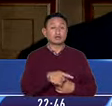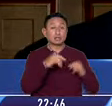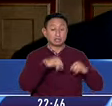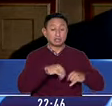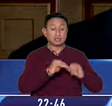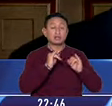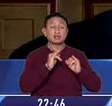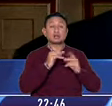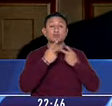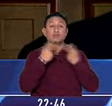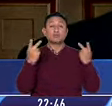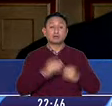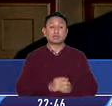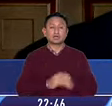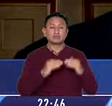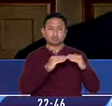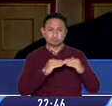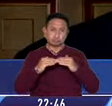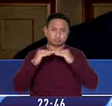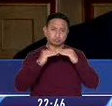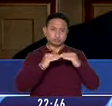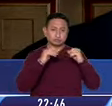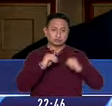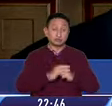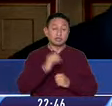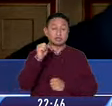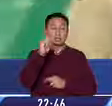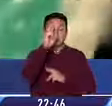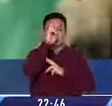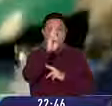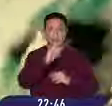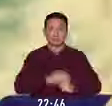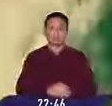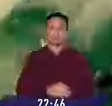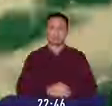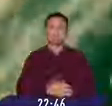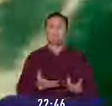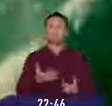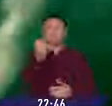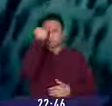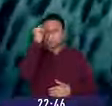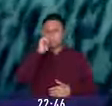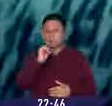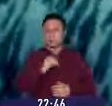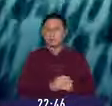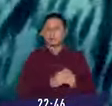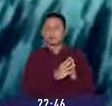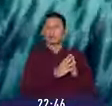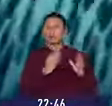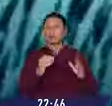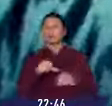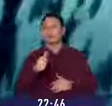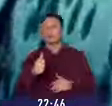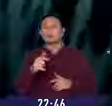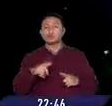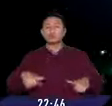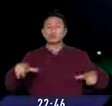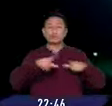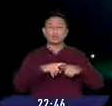instituciones públicas, su democracia, su Estado de Derecho. Iniciativa que podría ser replicada en otras